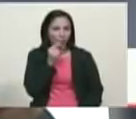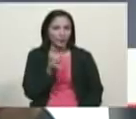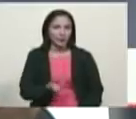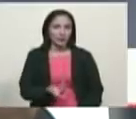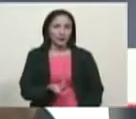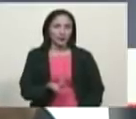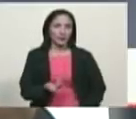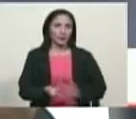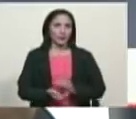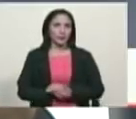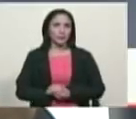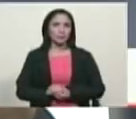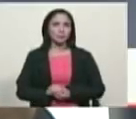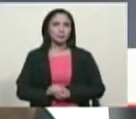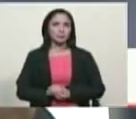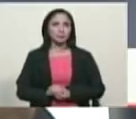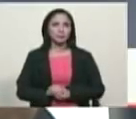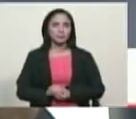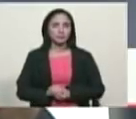Aznar,